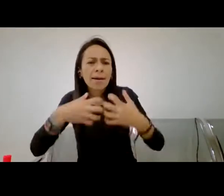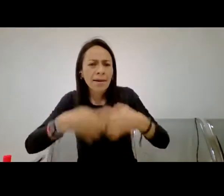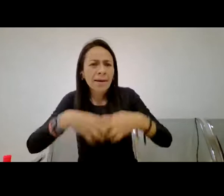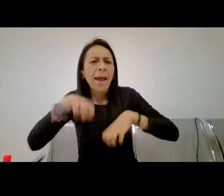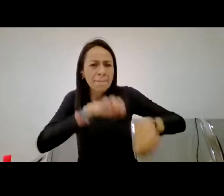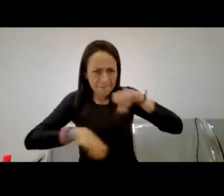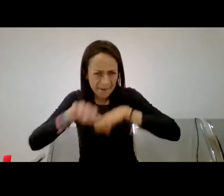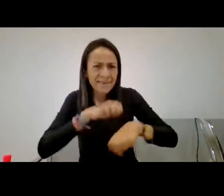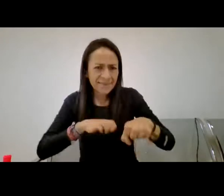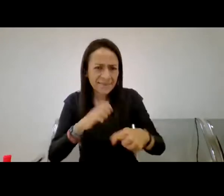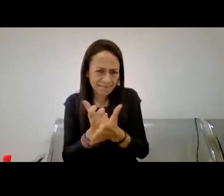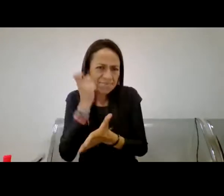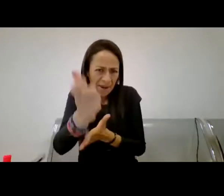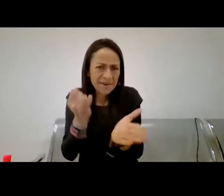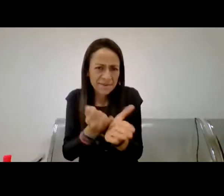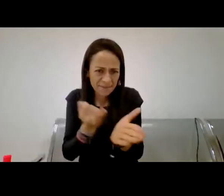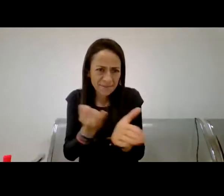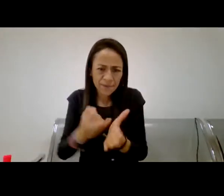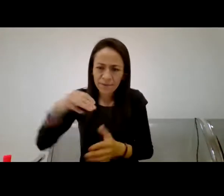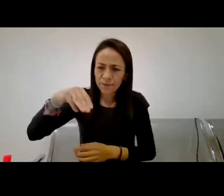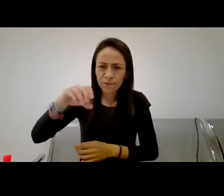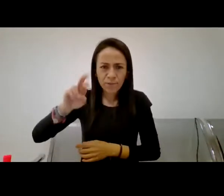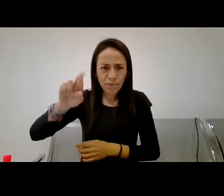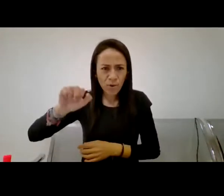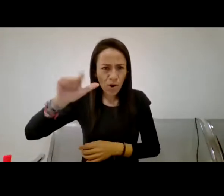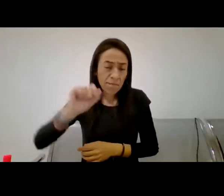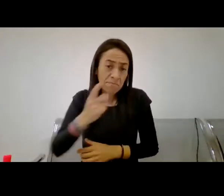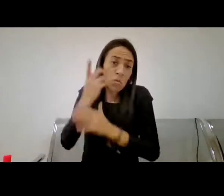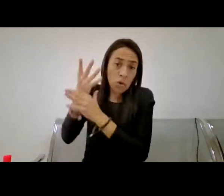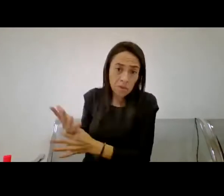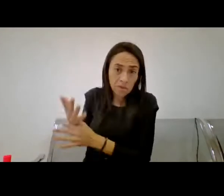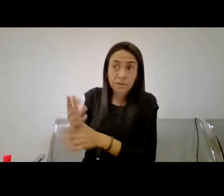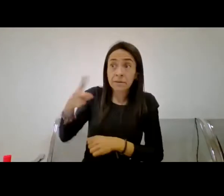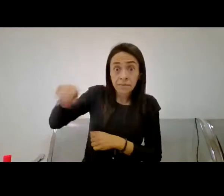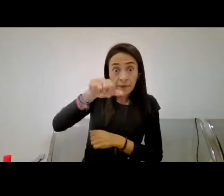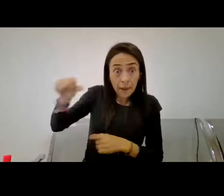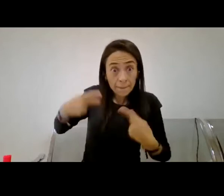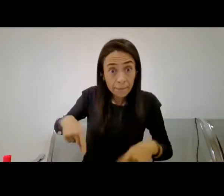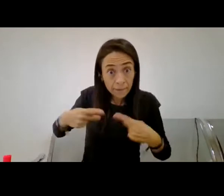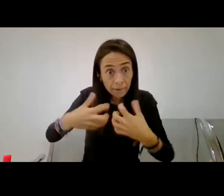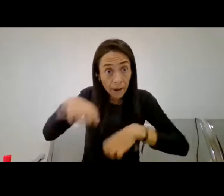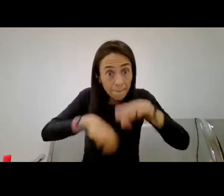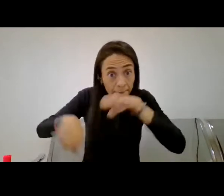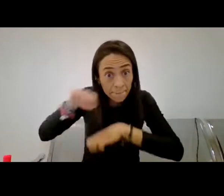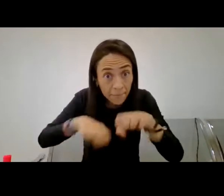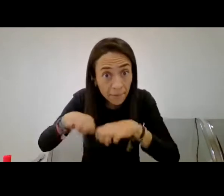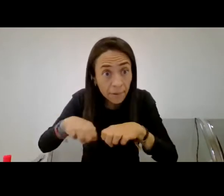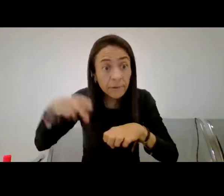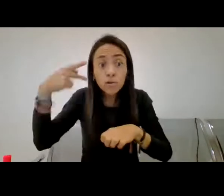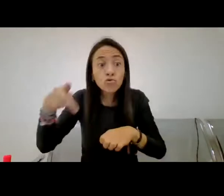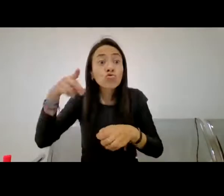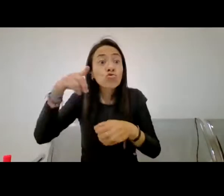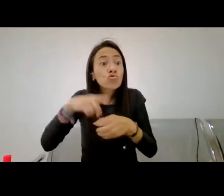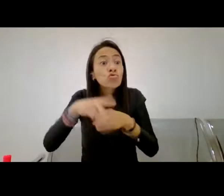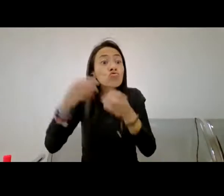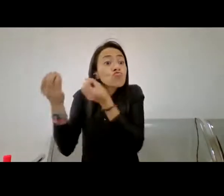no deberían de deducirse los donativos de las personas morales. Esto no estuvo incluido en esta reforma,